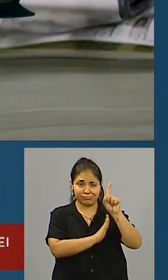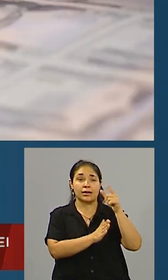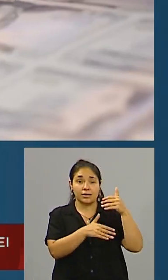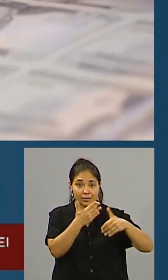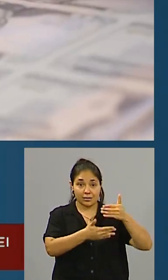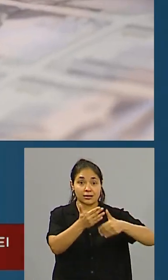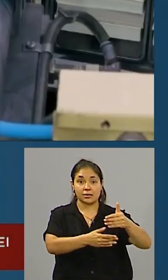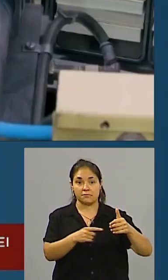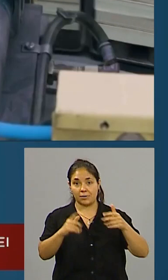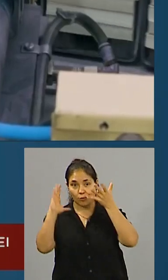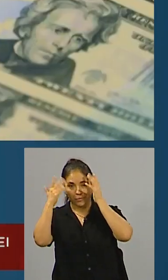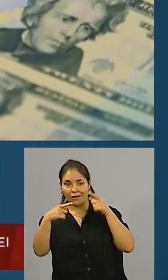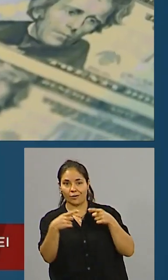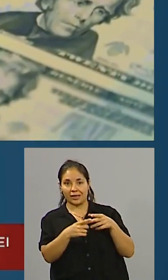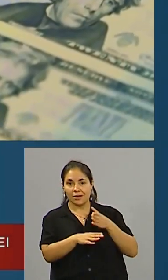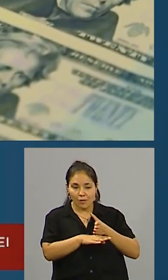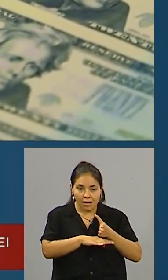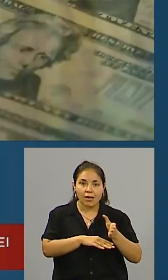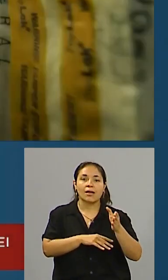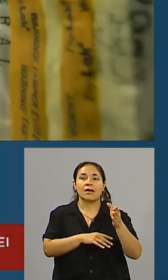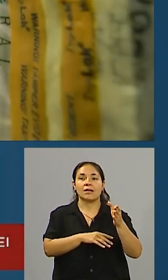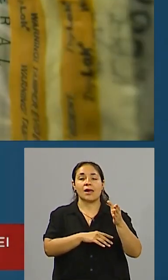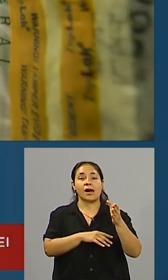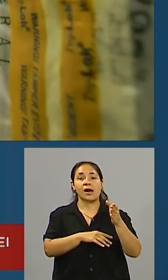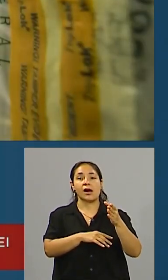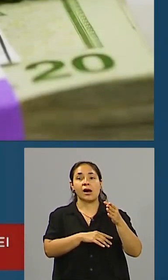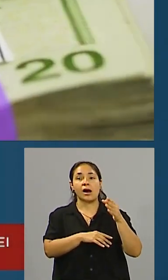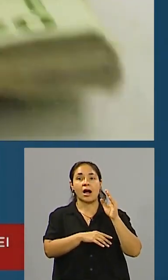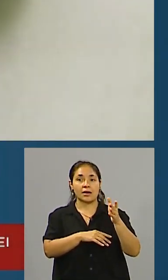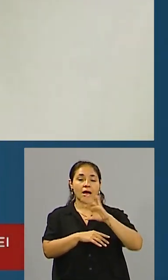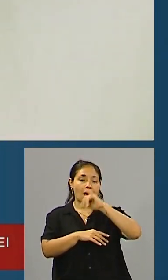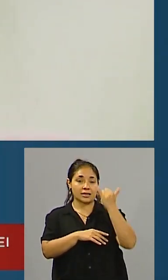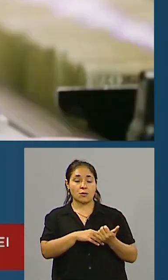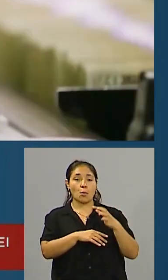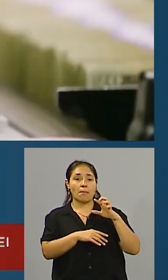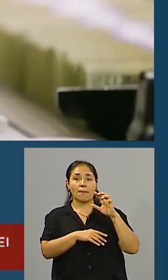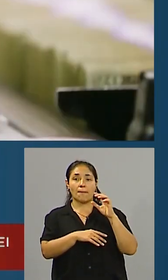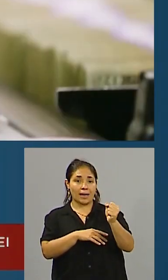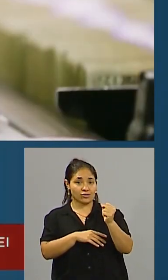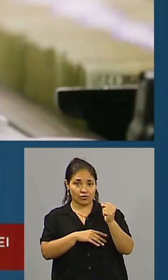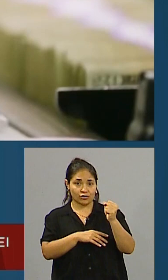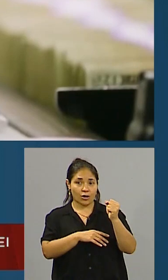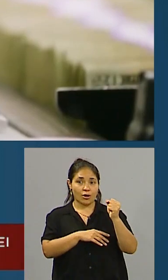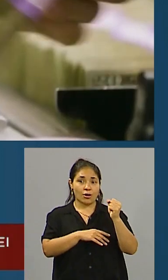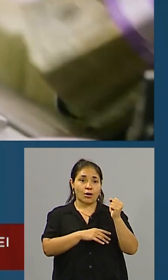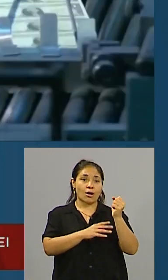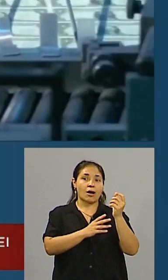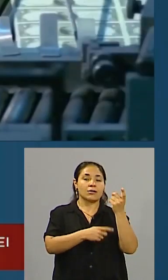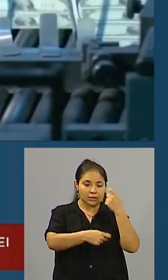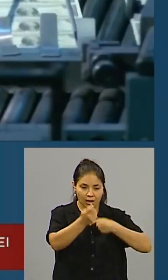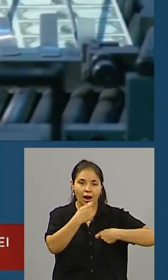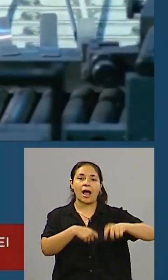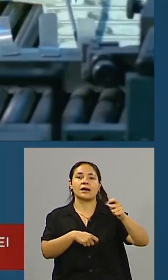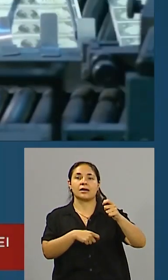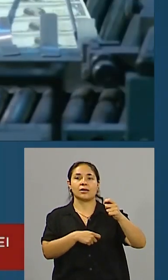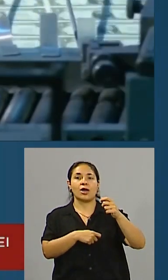la que él está planteando, ahí se licuarían todos los activos en pesos y sí se podría dar el canje de